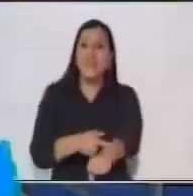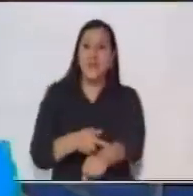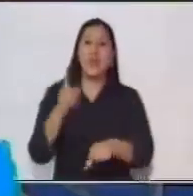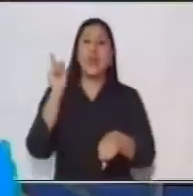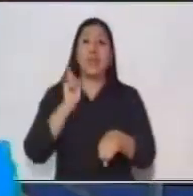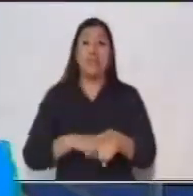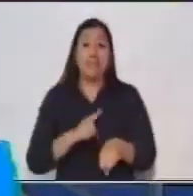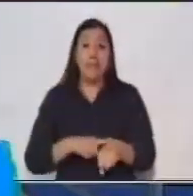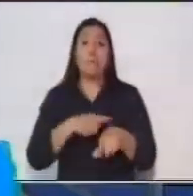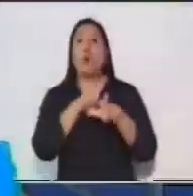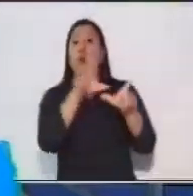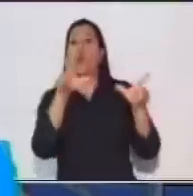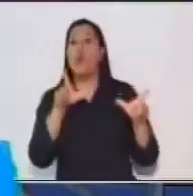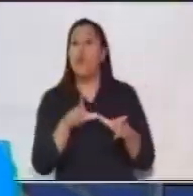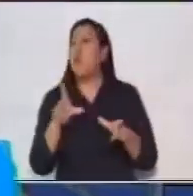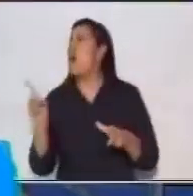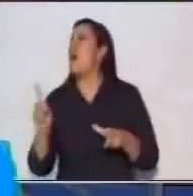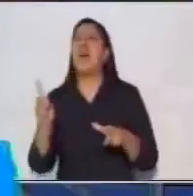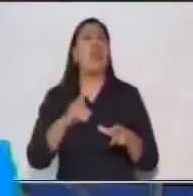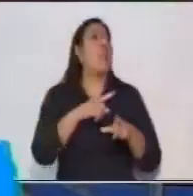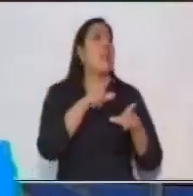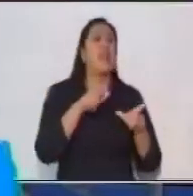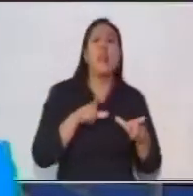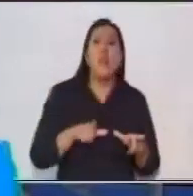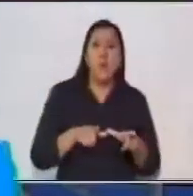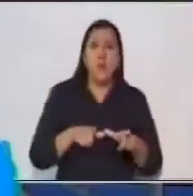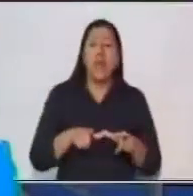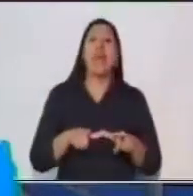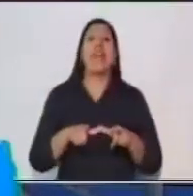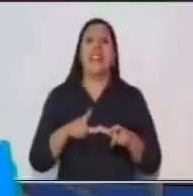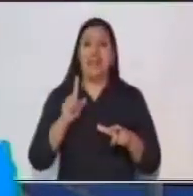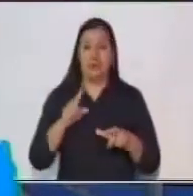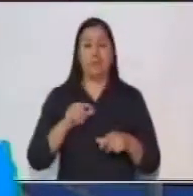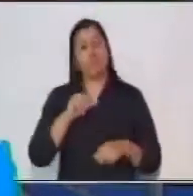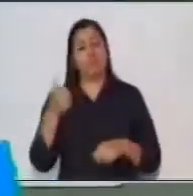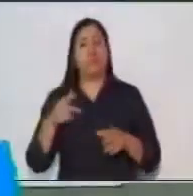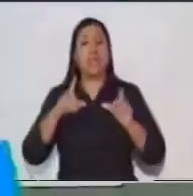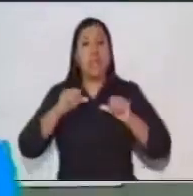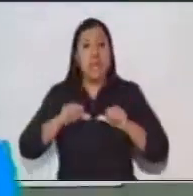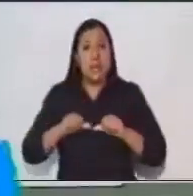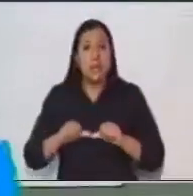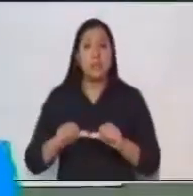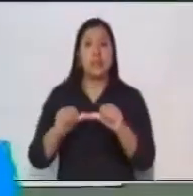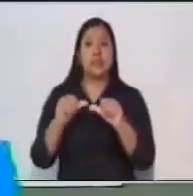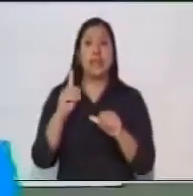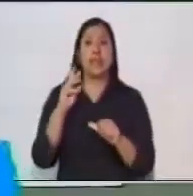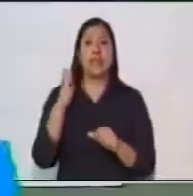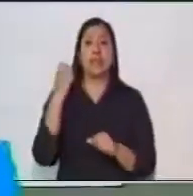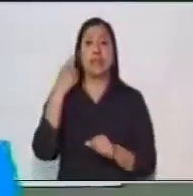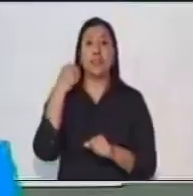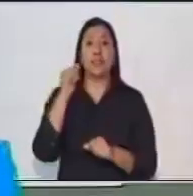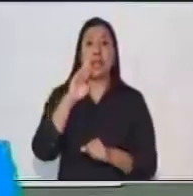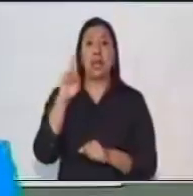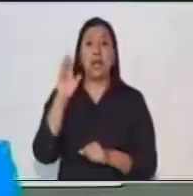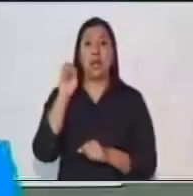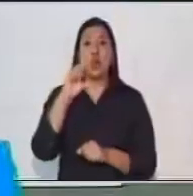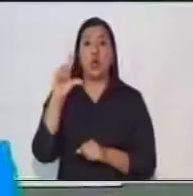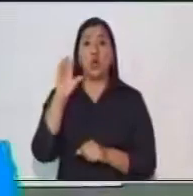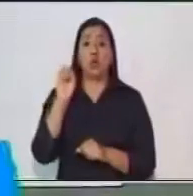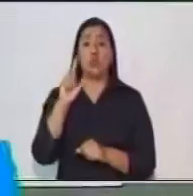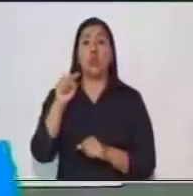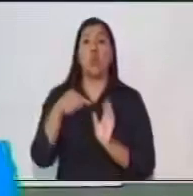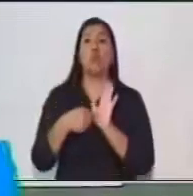lugar. El desarrollo es donde se expone el suceso o el problema de la